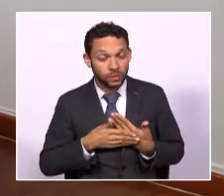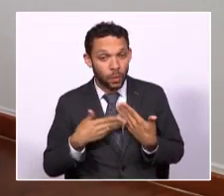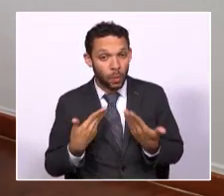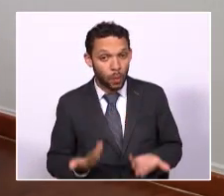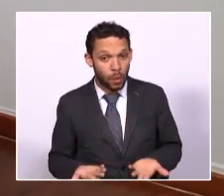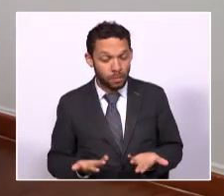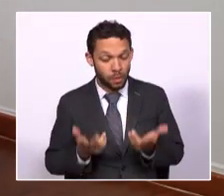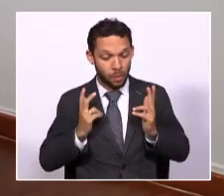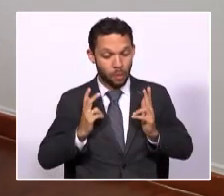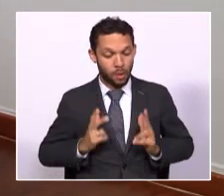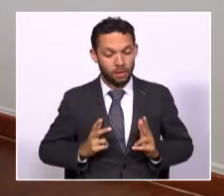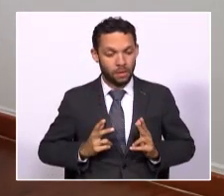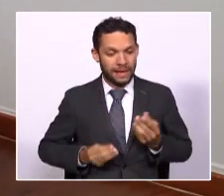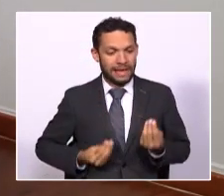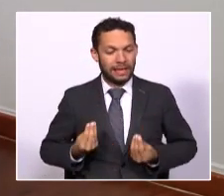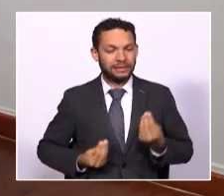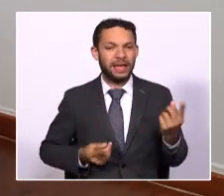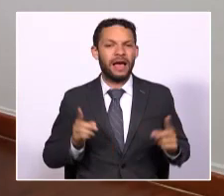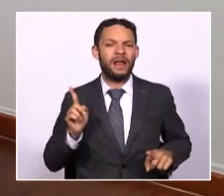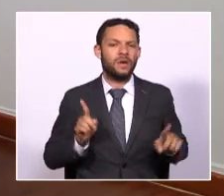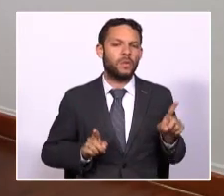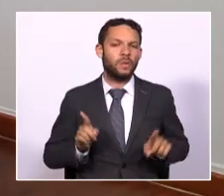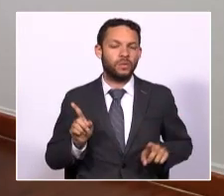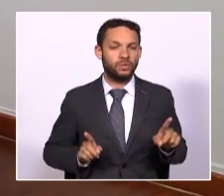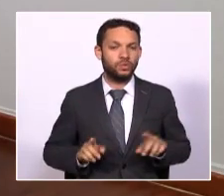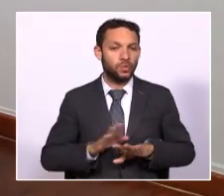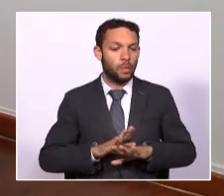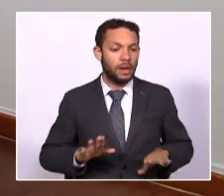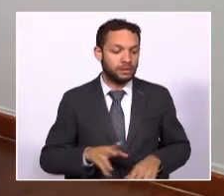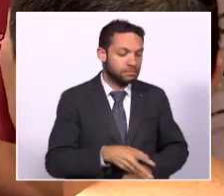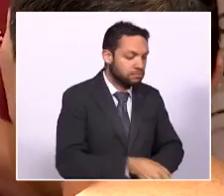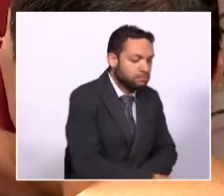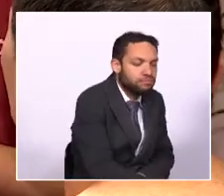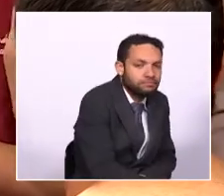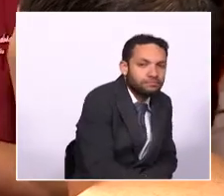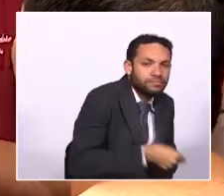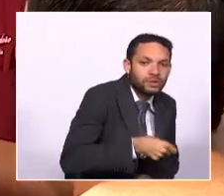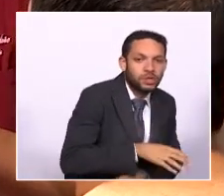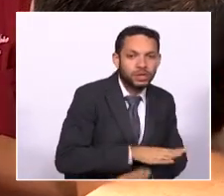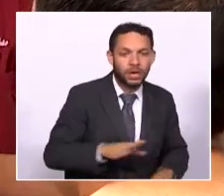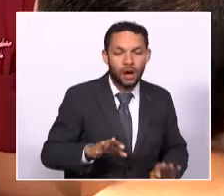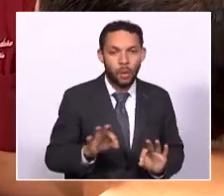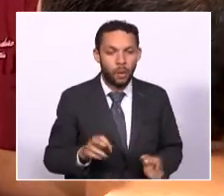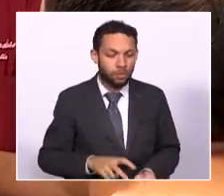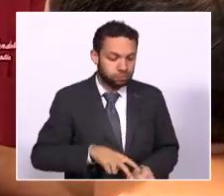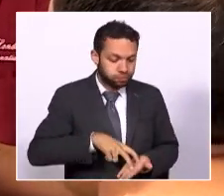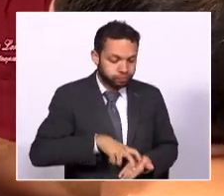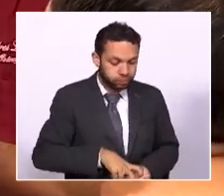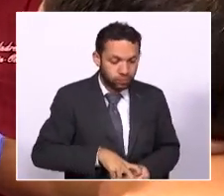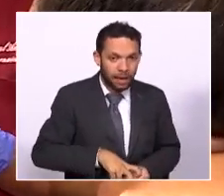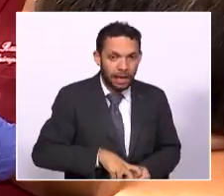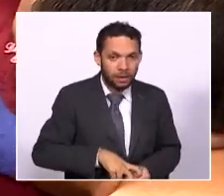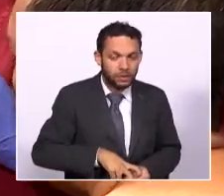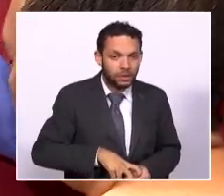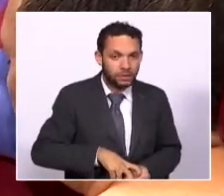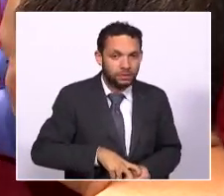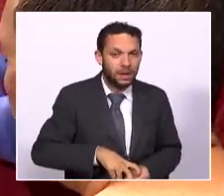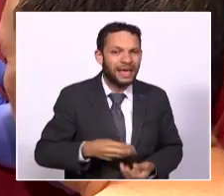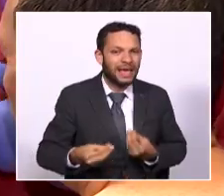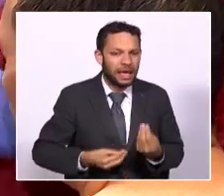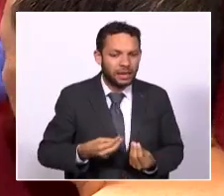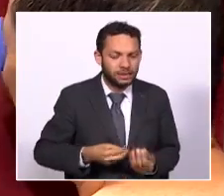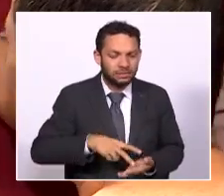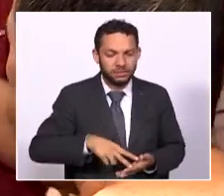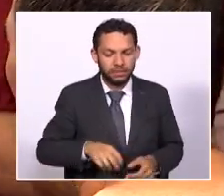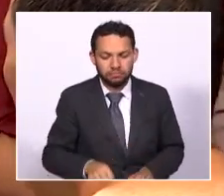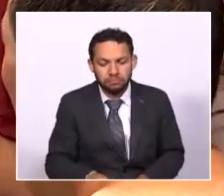higiene postural. Muchas veces queremos que solamente agacharnos con las rodillas y de hecho veíamos dos tipos de posturas, el